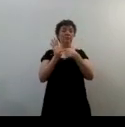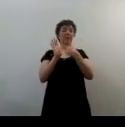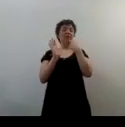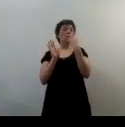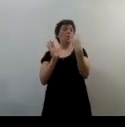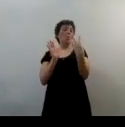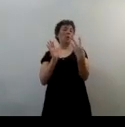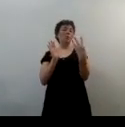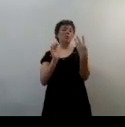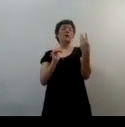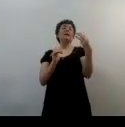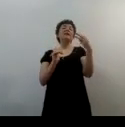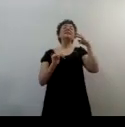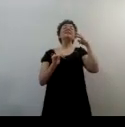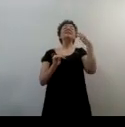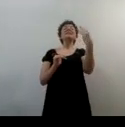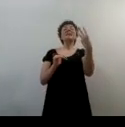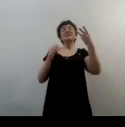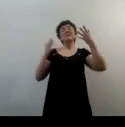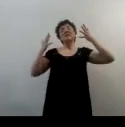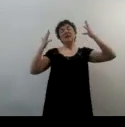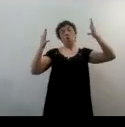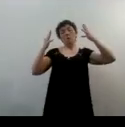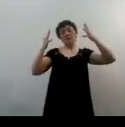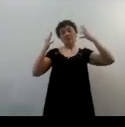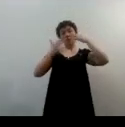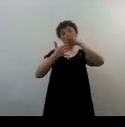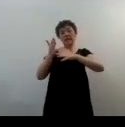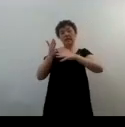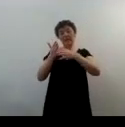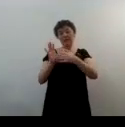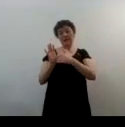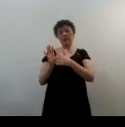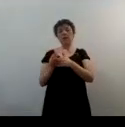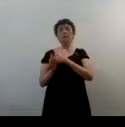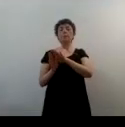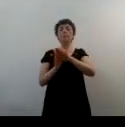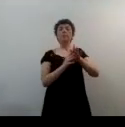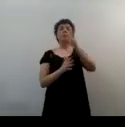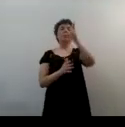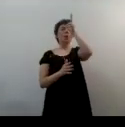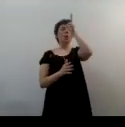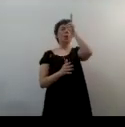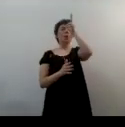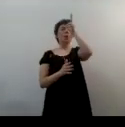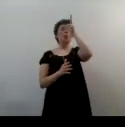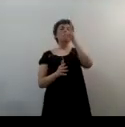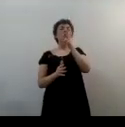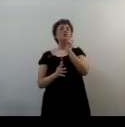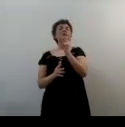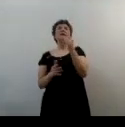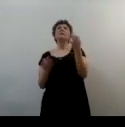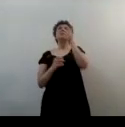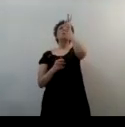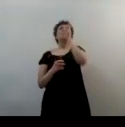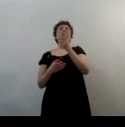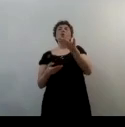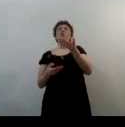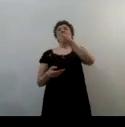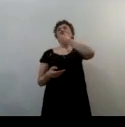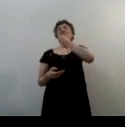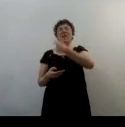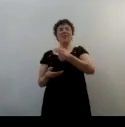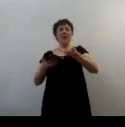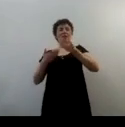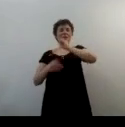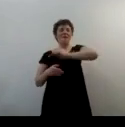con la recomendación esta de la dieta planetaria. Y luego el pollo lo que suele ocurrir es que es muy socorrido. Muy socorrido porque es